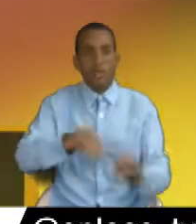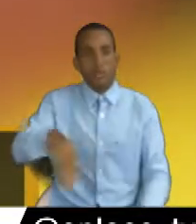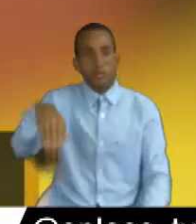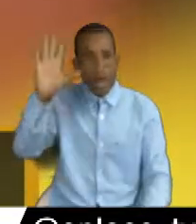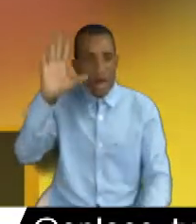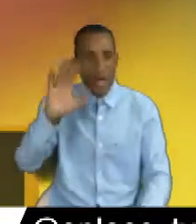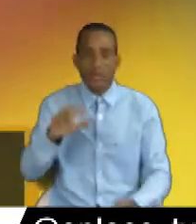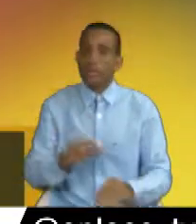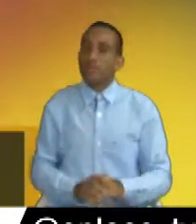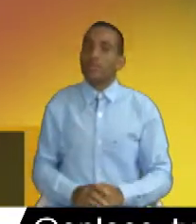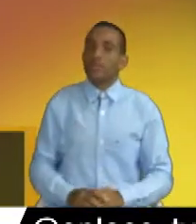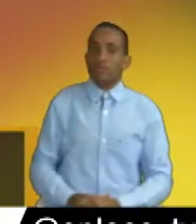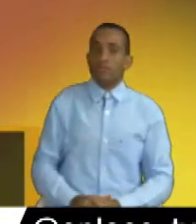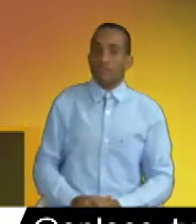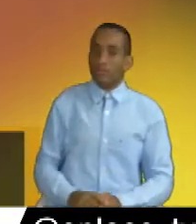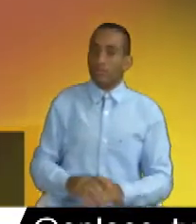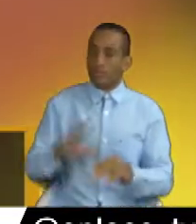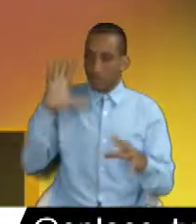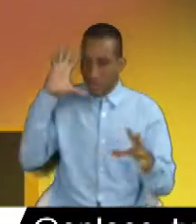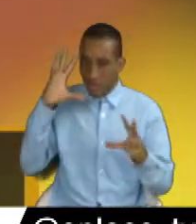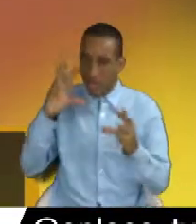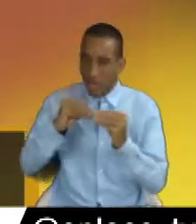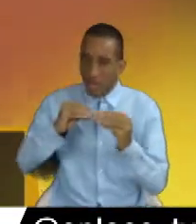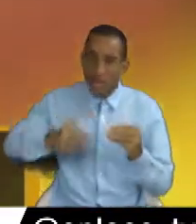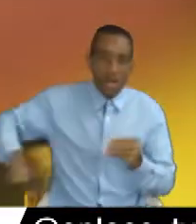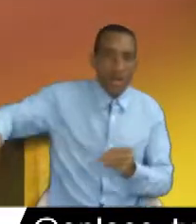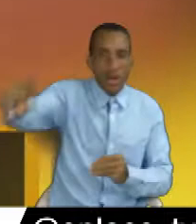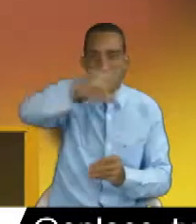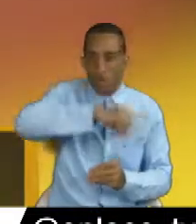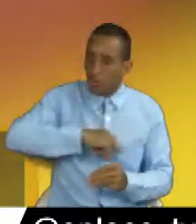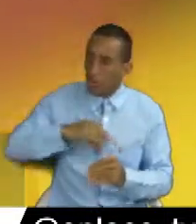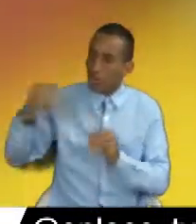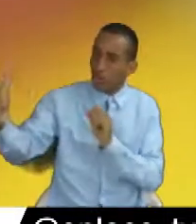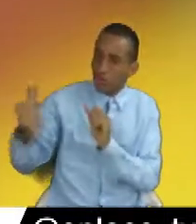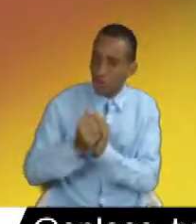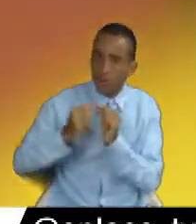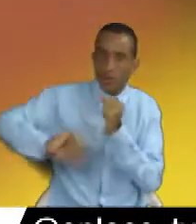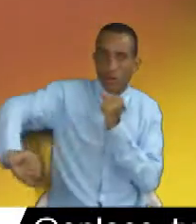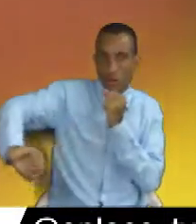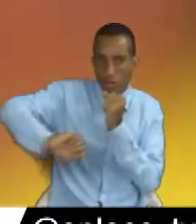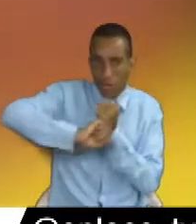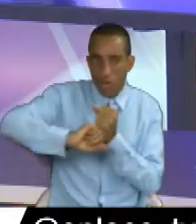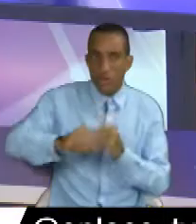compañeros, encontrarnos con ustedes, que ustedes nos brindan el apoyo.